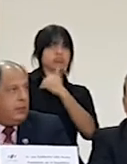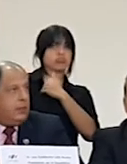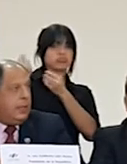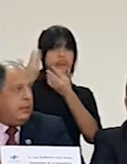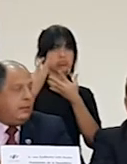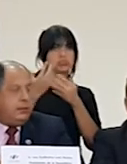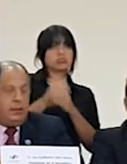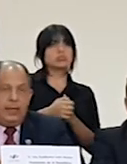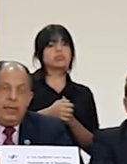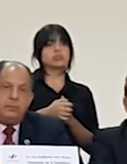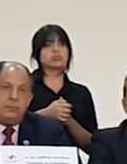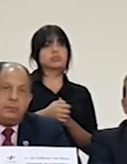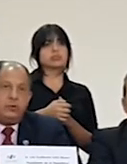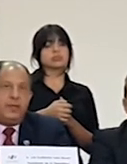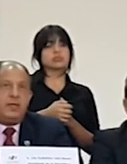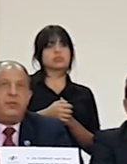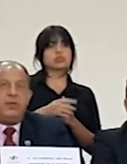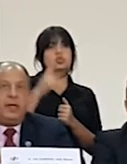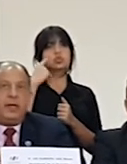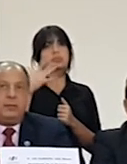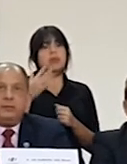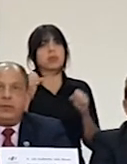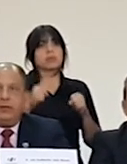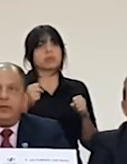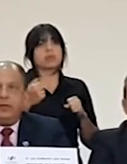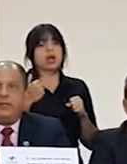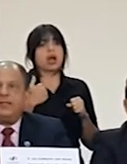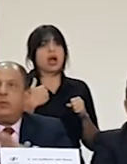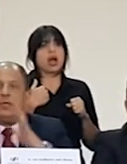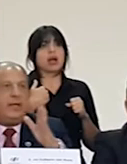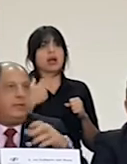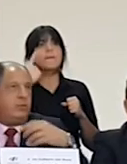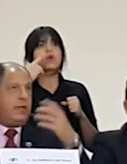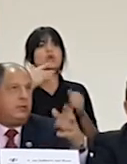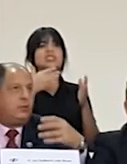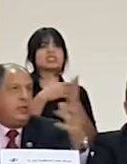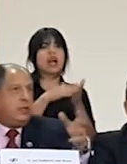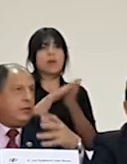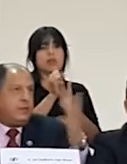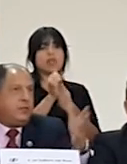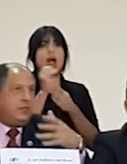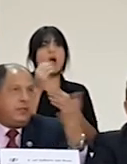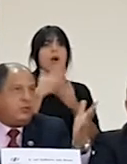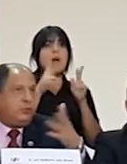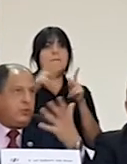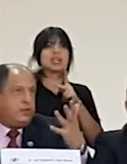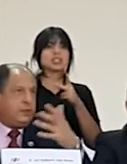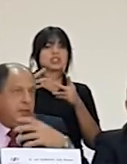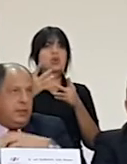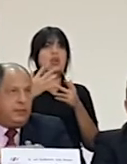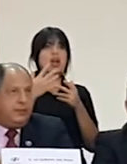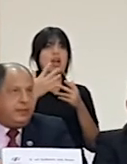llegar la sospecha que podrían deberse a sabotajes o actos que algunas personas en este